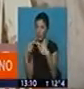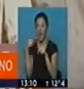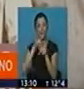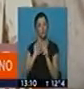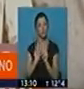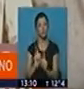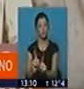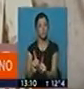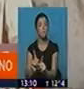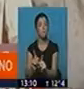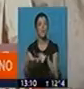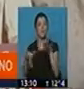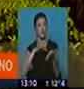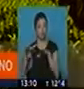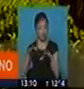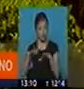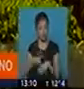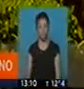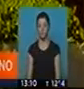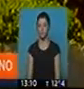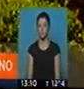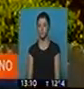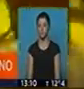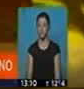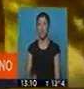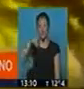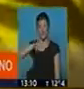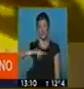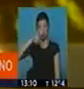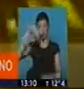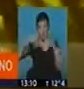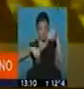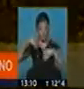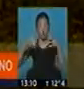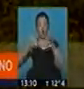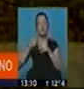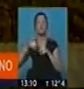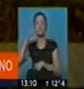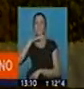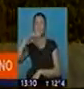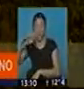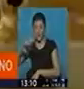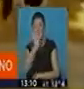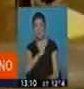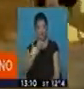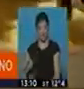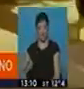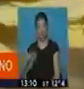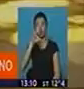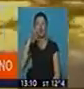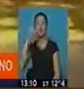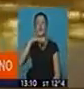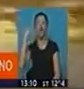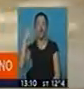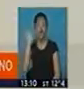en el convulsionado escenario partidario. En este segundo comicio, el Partido Popular del presidente Mariano Rajoy mejoró